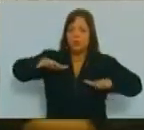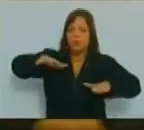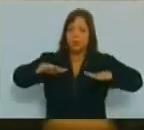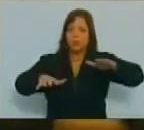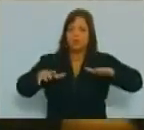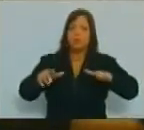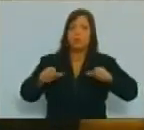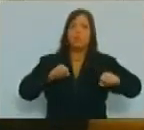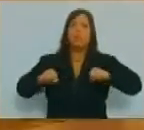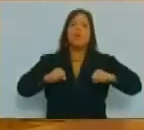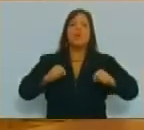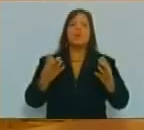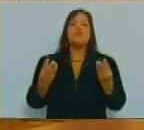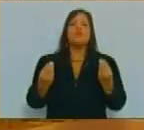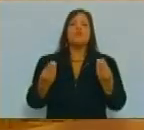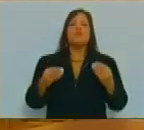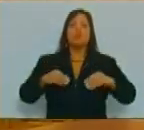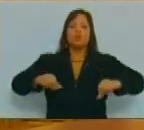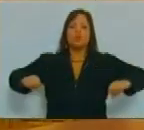constantemente